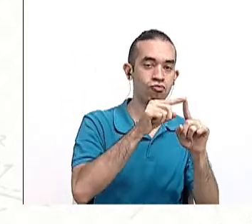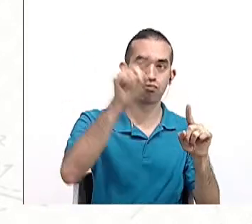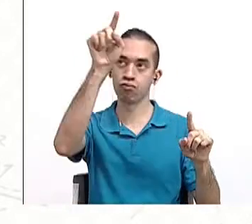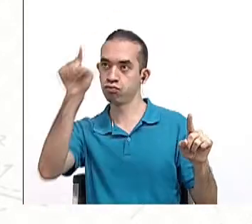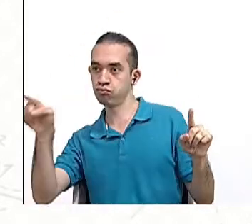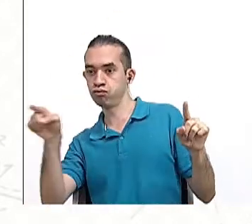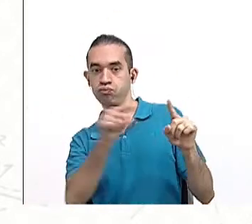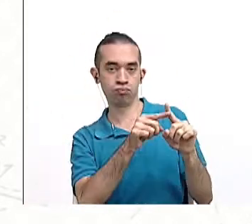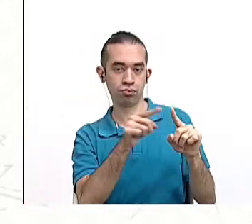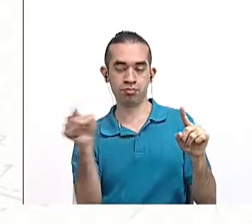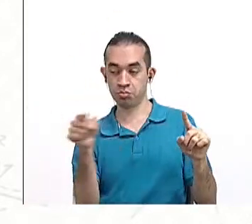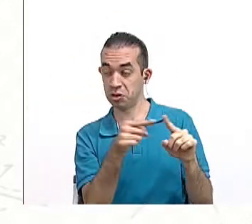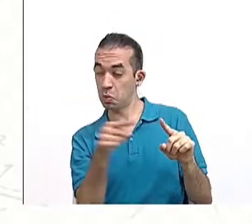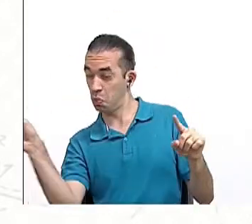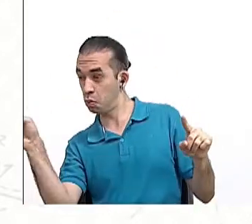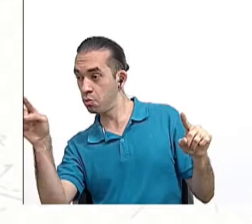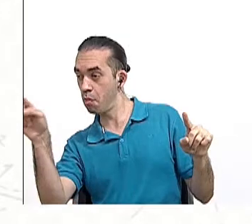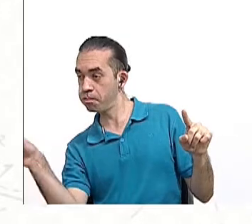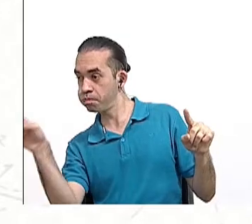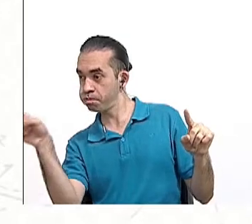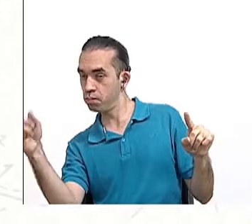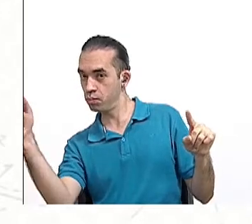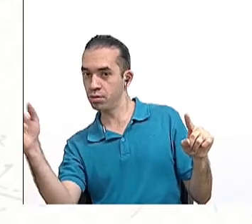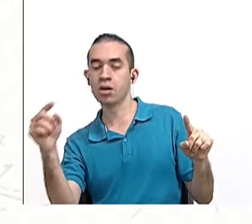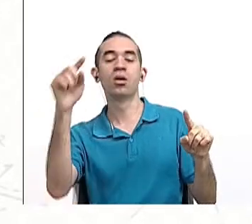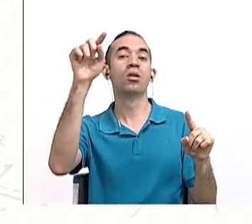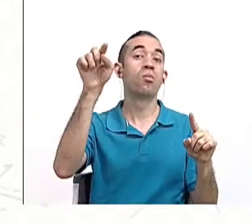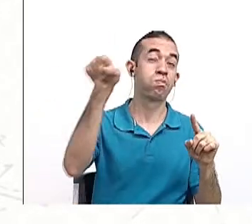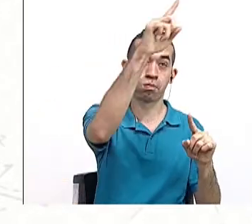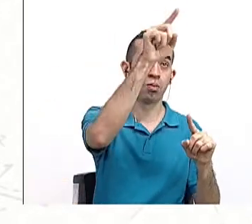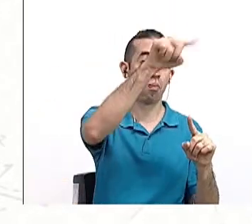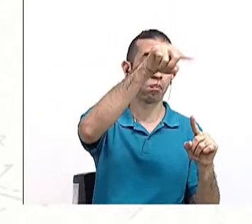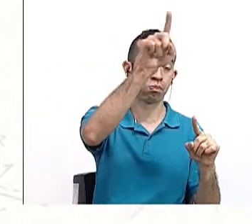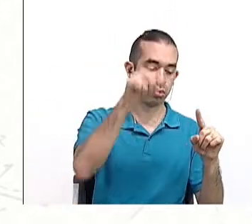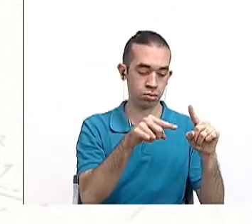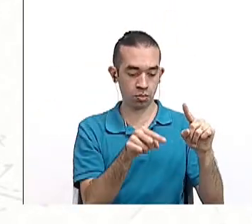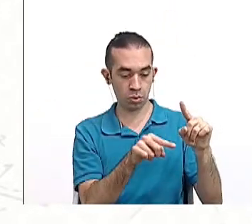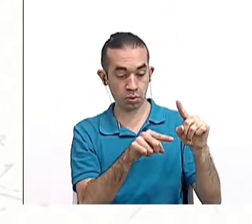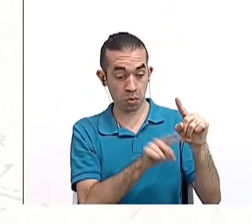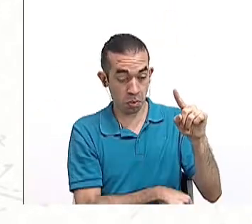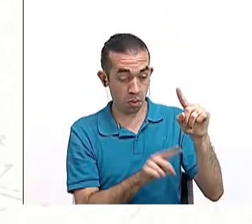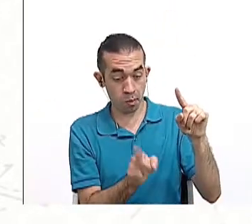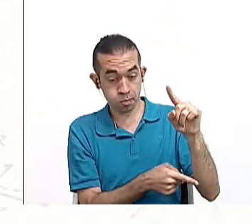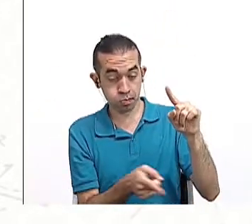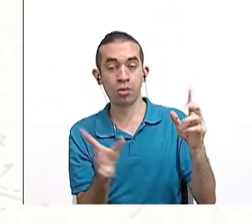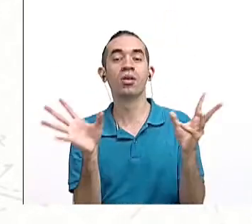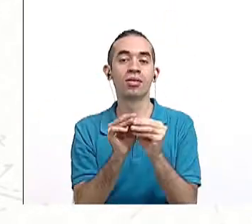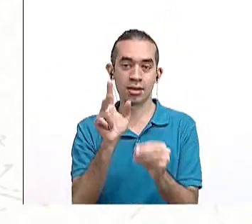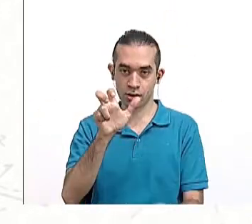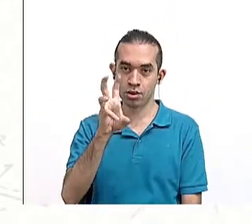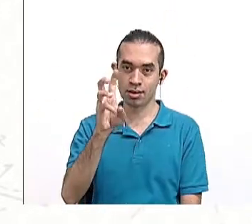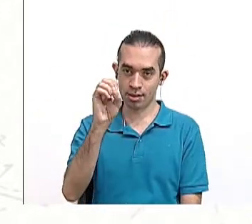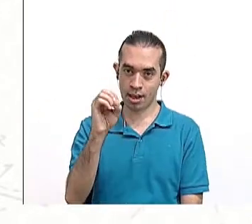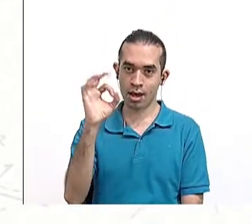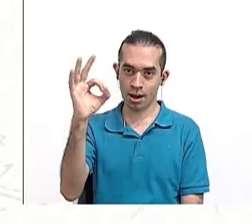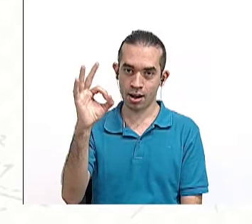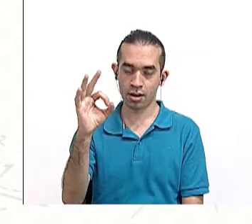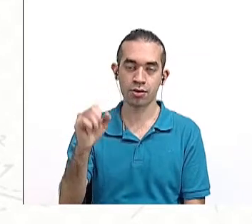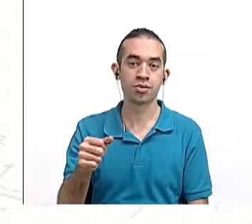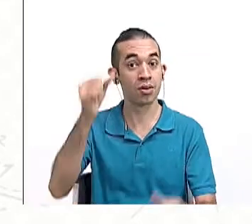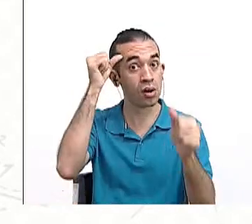360 grados bueno y a ver si se recuerdan cuánto era de los internos 180 muy bien